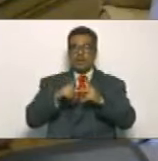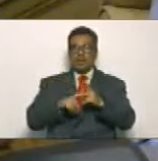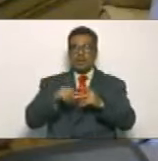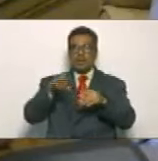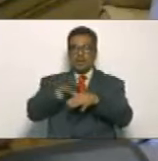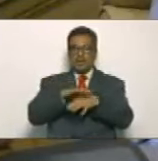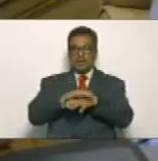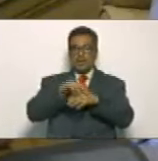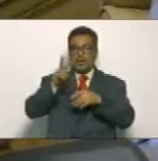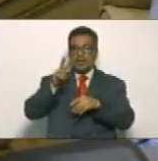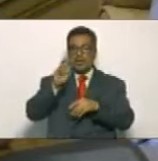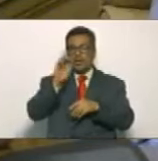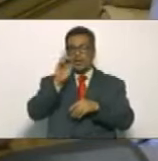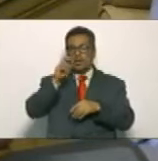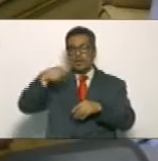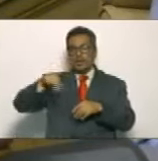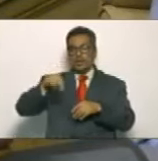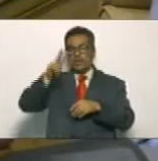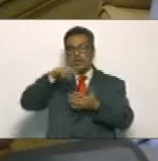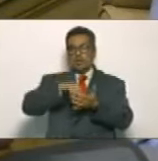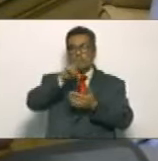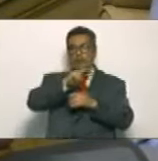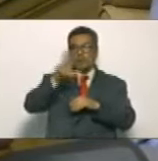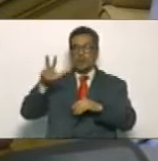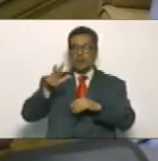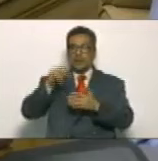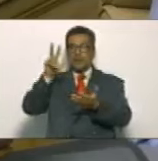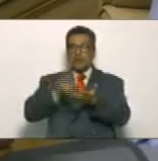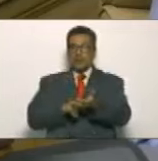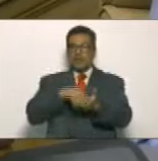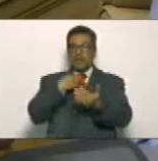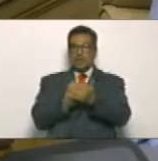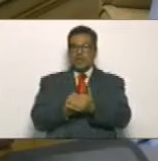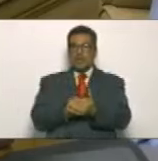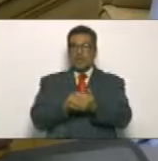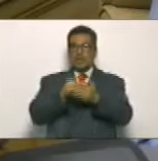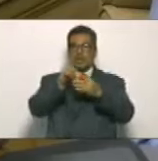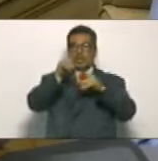día martes 2 de noviembre de 2023, se aprobó hasta el